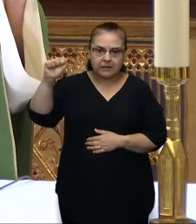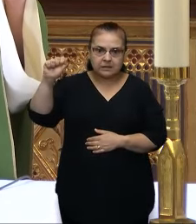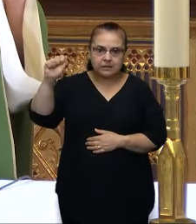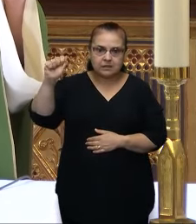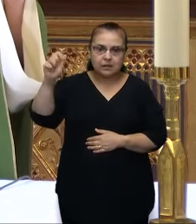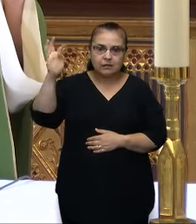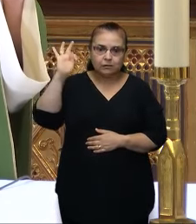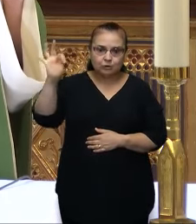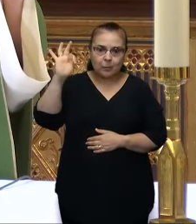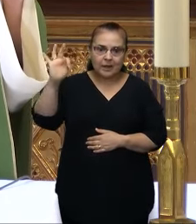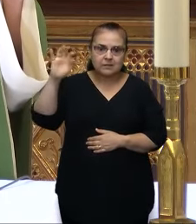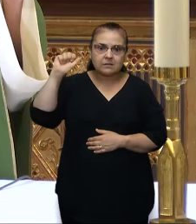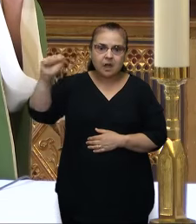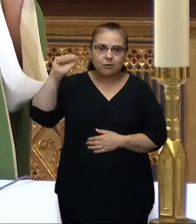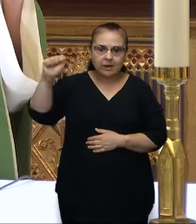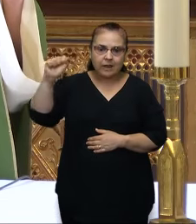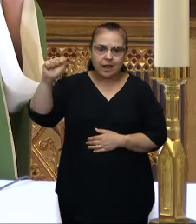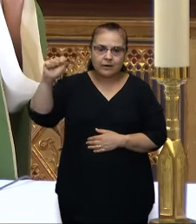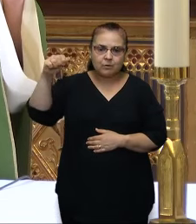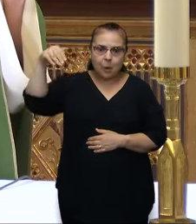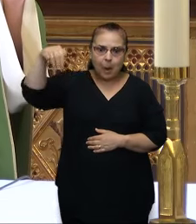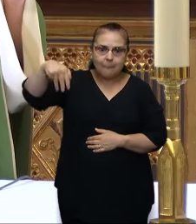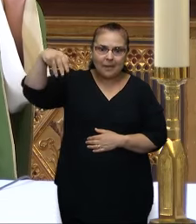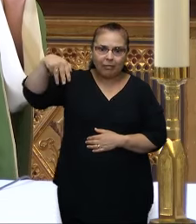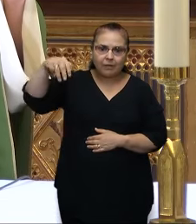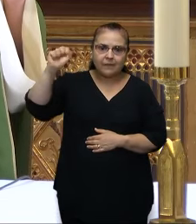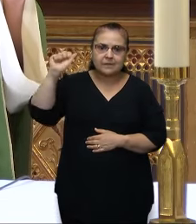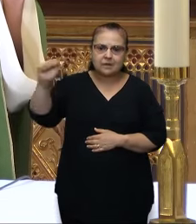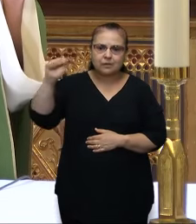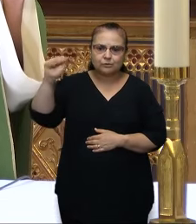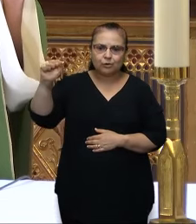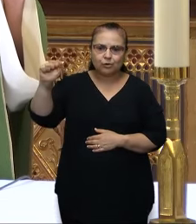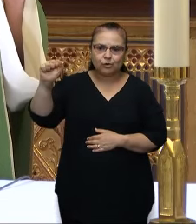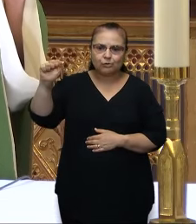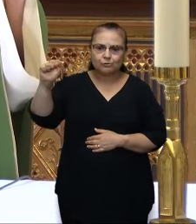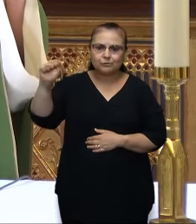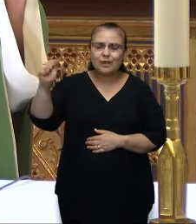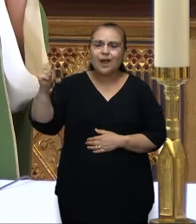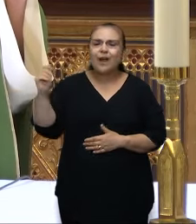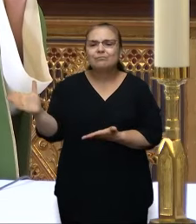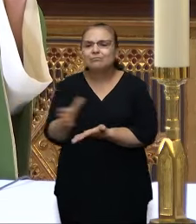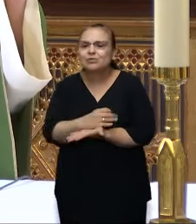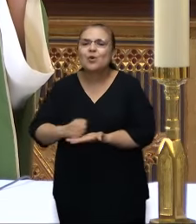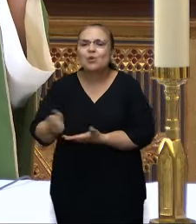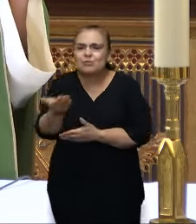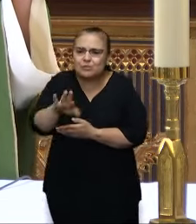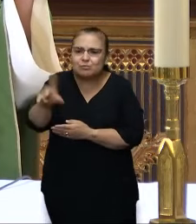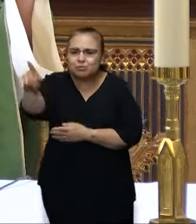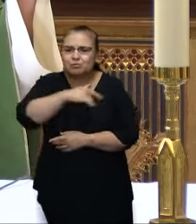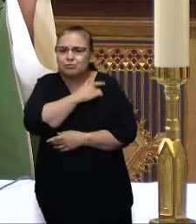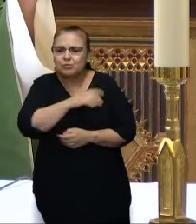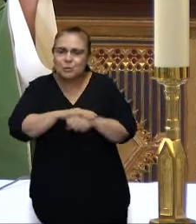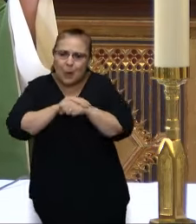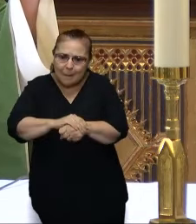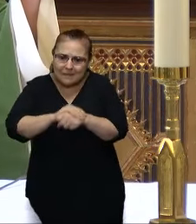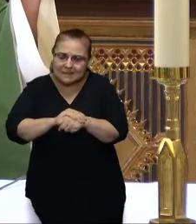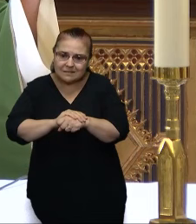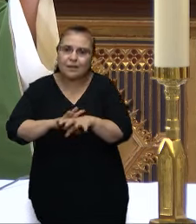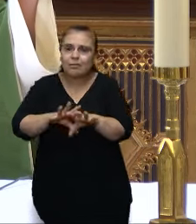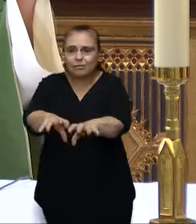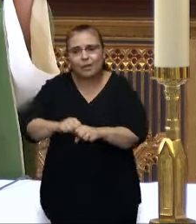Tomás Aureliano Mercedes y Antonio y a cuanto murieron en tu amistad recíbelos en tu